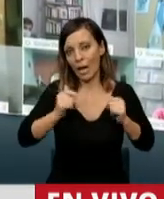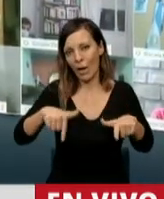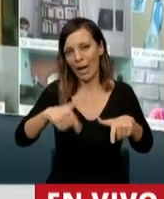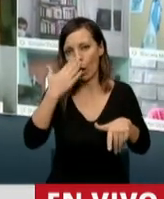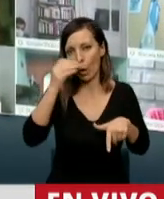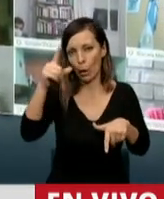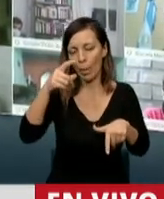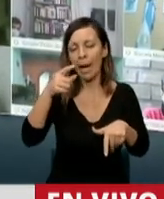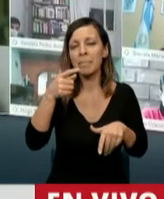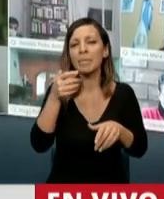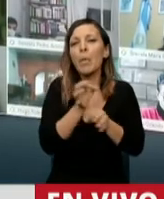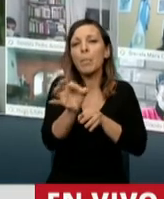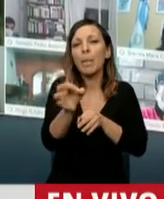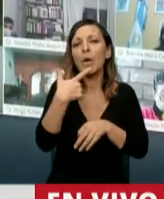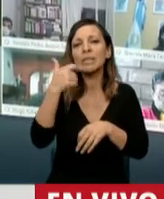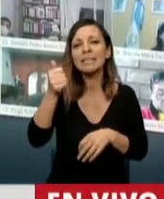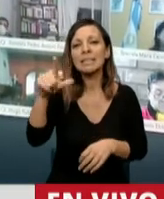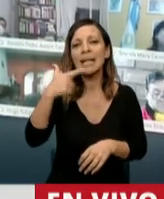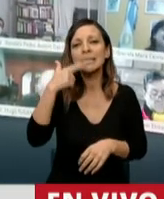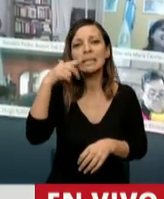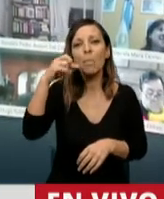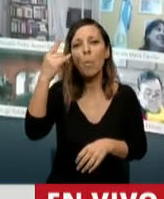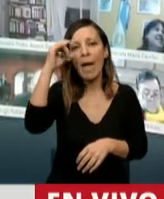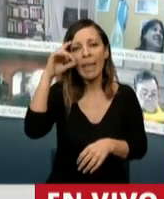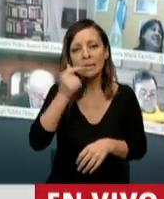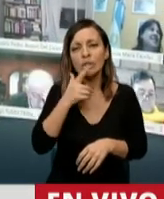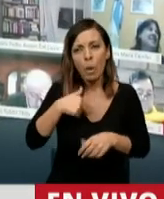en Córdoba. Yo le puedo asegurar, señor presidente, que